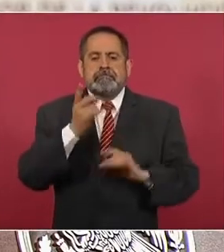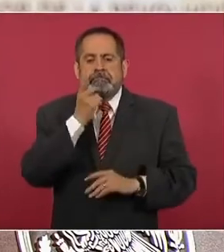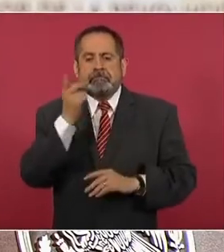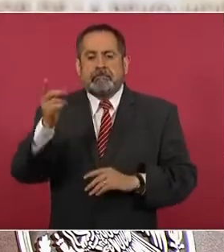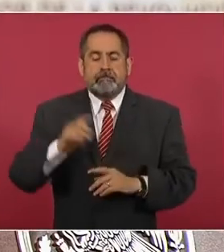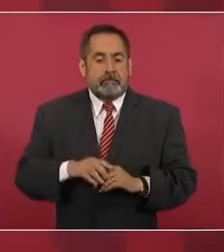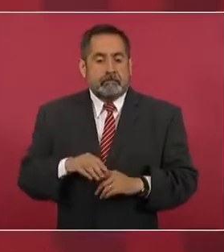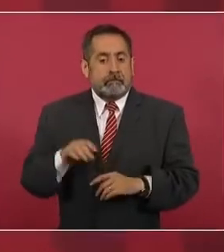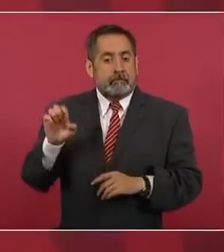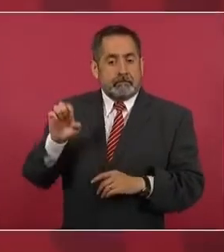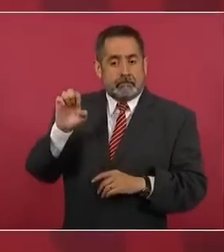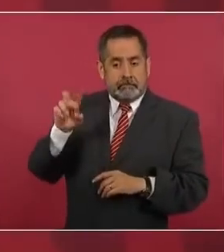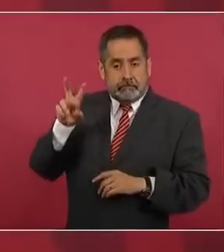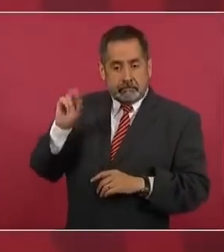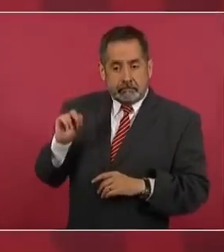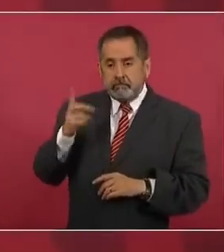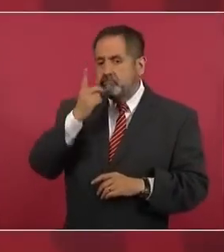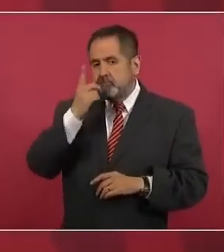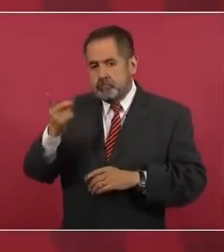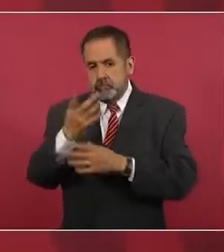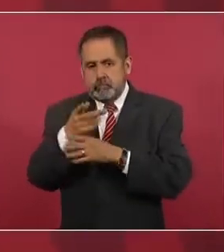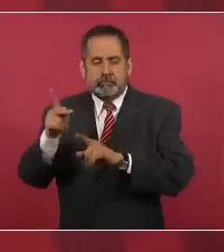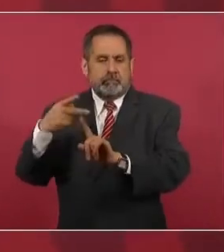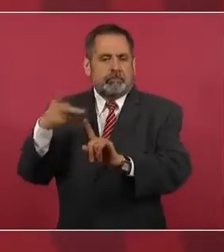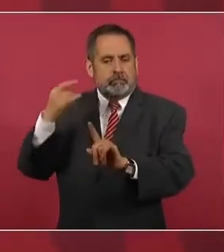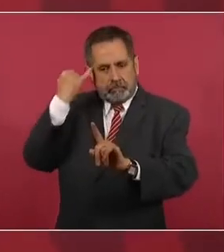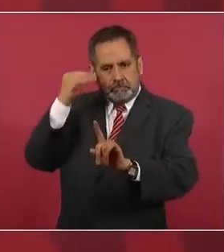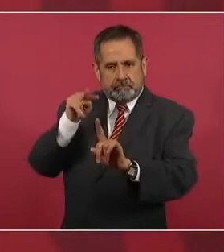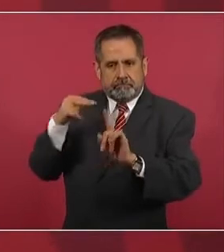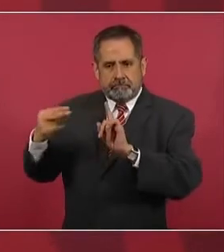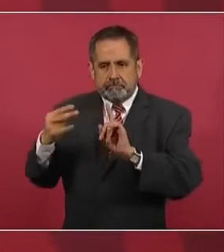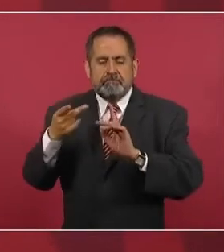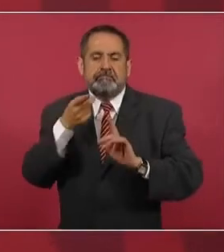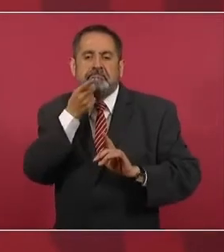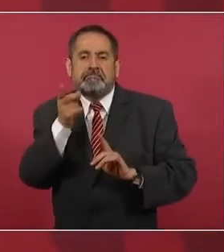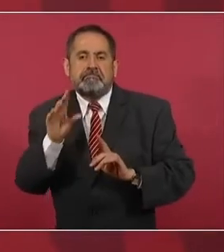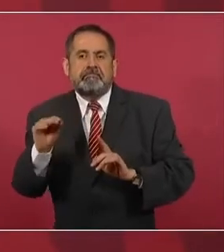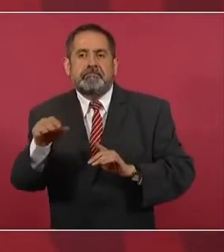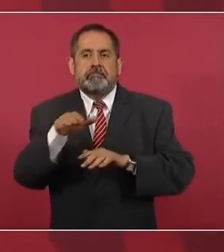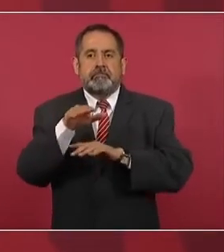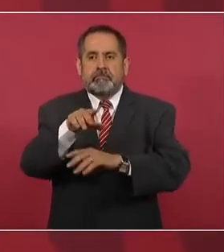Evo lo dijo, pero ese es su punto de vista.